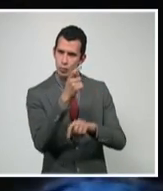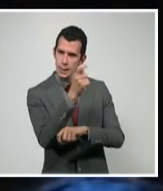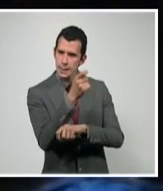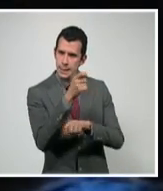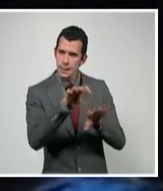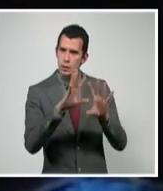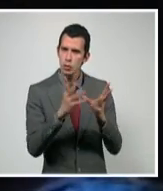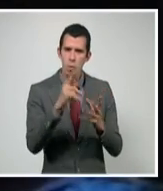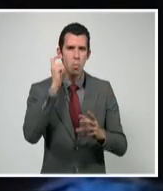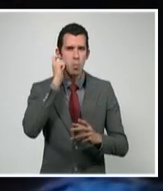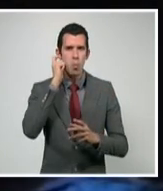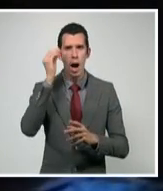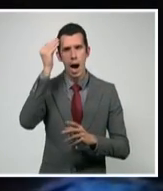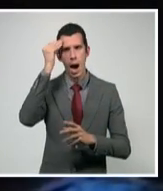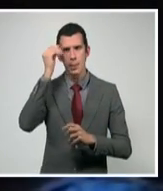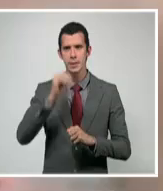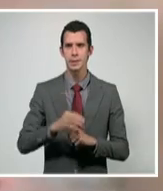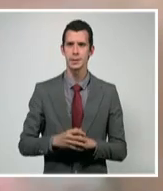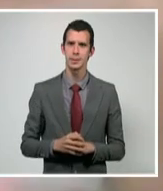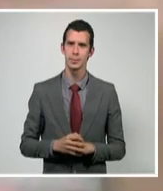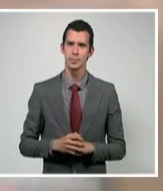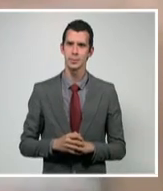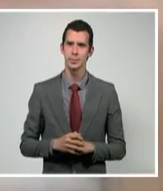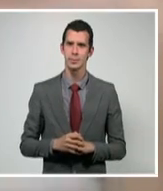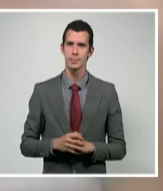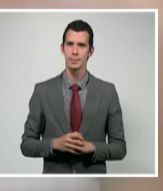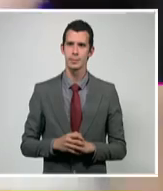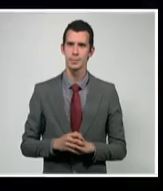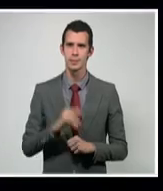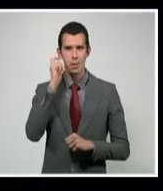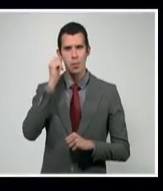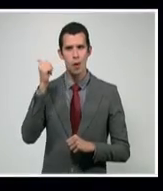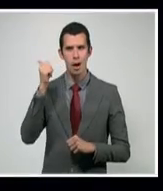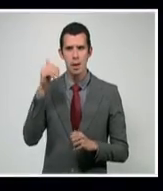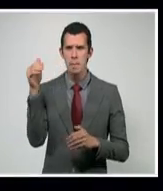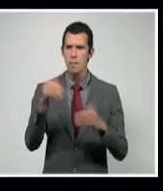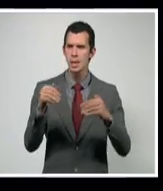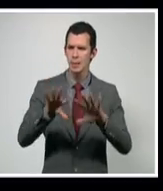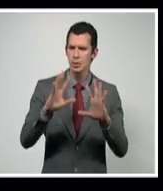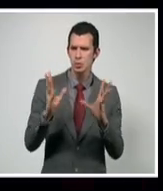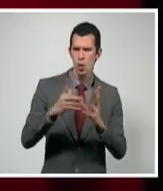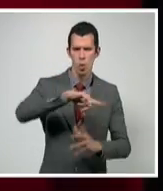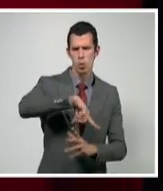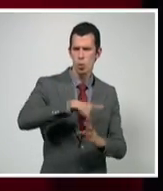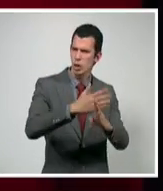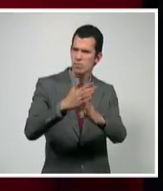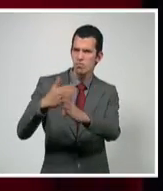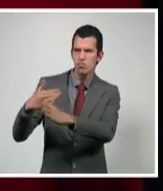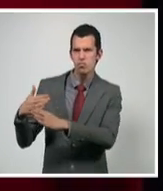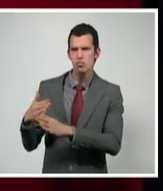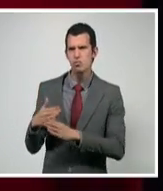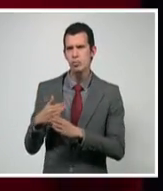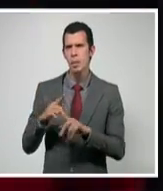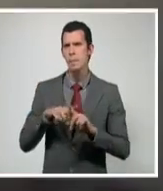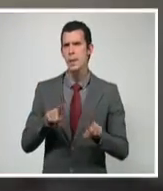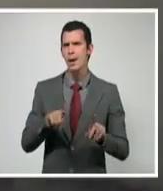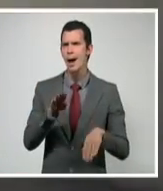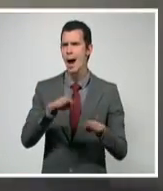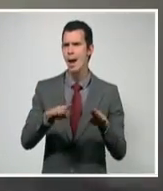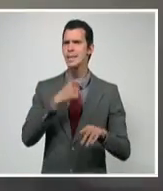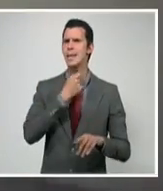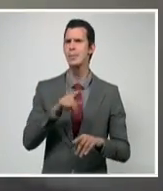principales espacios expositivos del arte político a nivel mundial. Sin embargo, en más de una ocasión han surgido